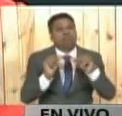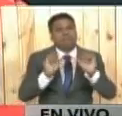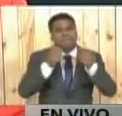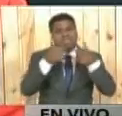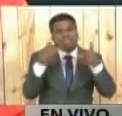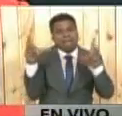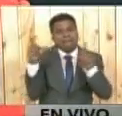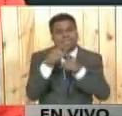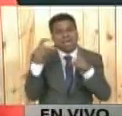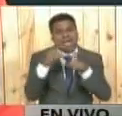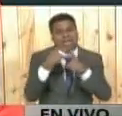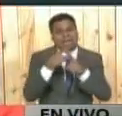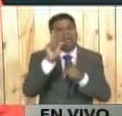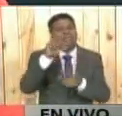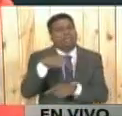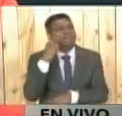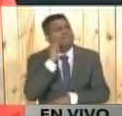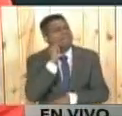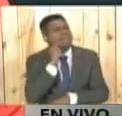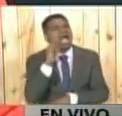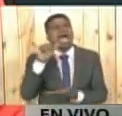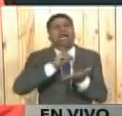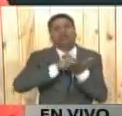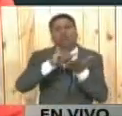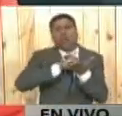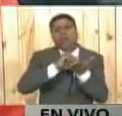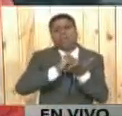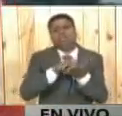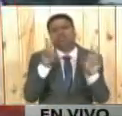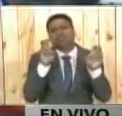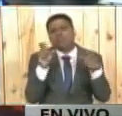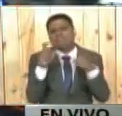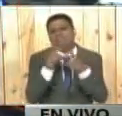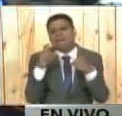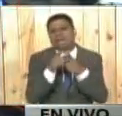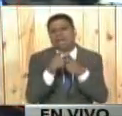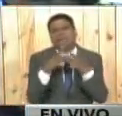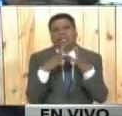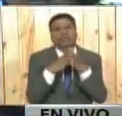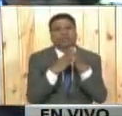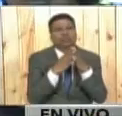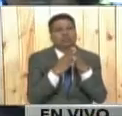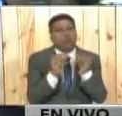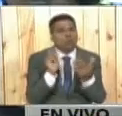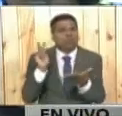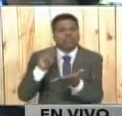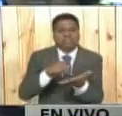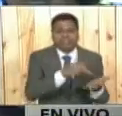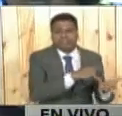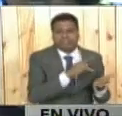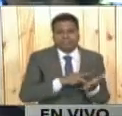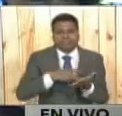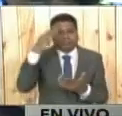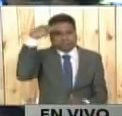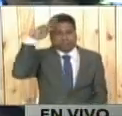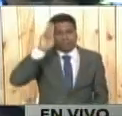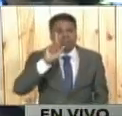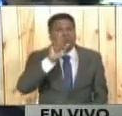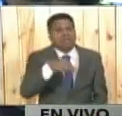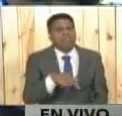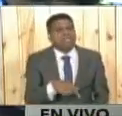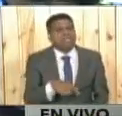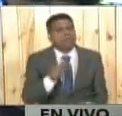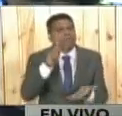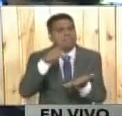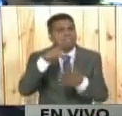porque además conjuga en Nueva York todo el aporte de puertorriqueños y de cubanos que se fueron, sobre todo en el caso de los